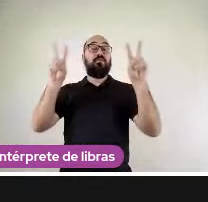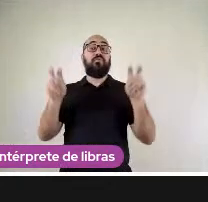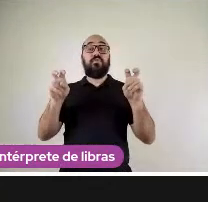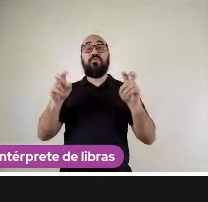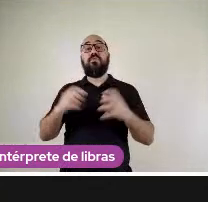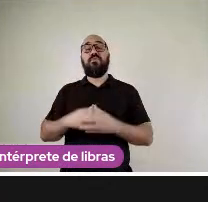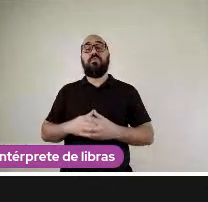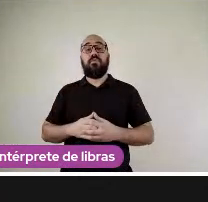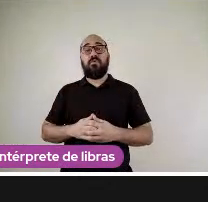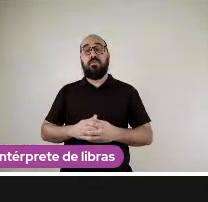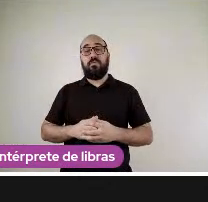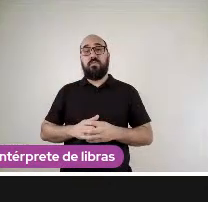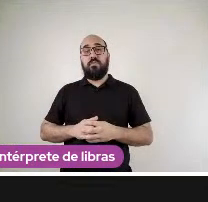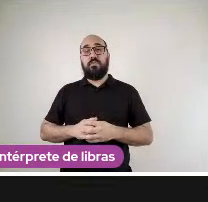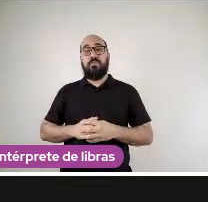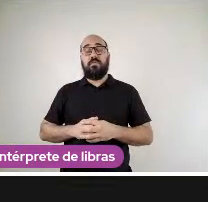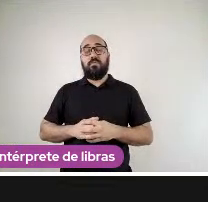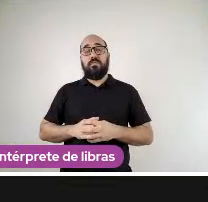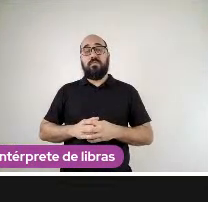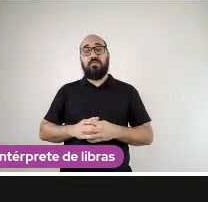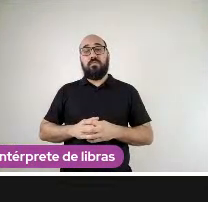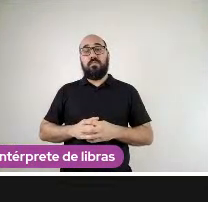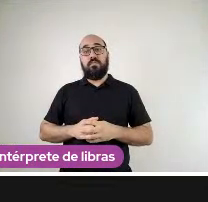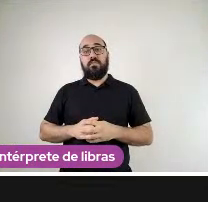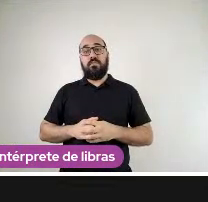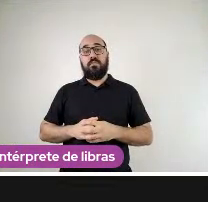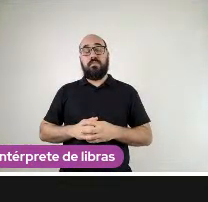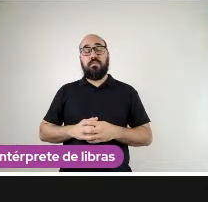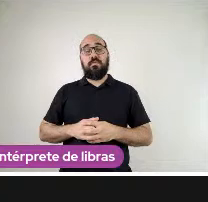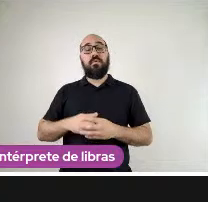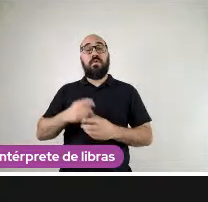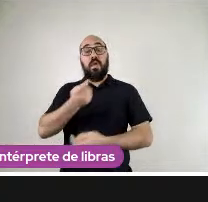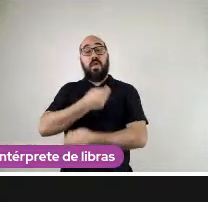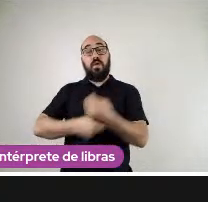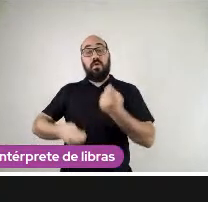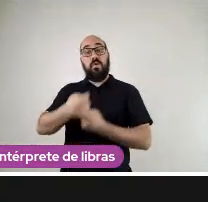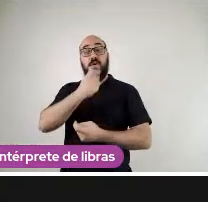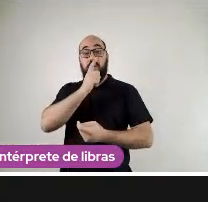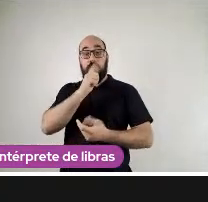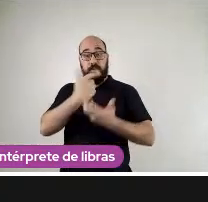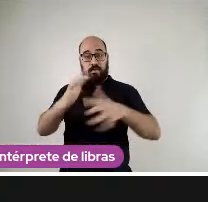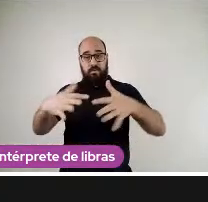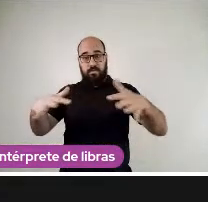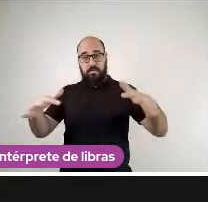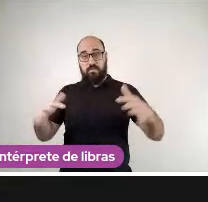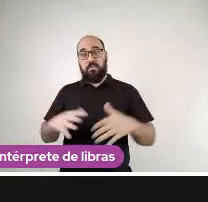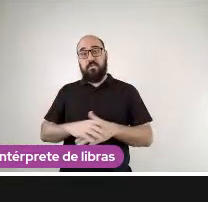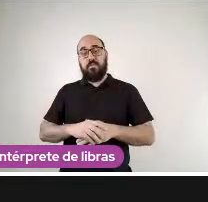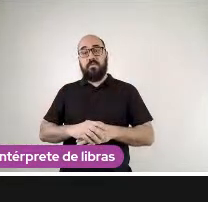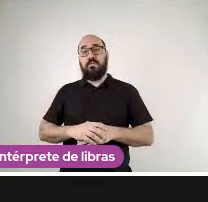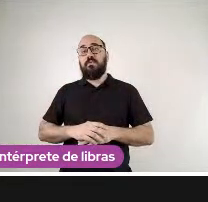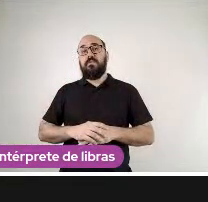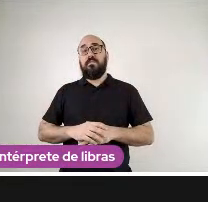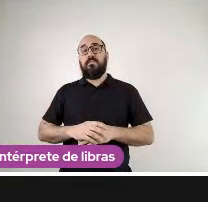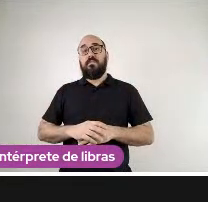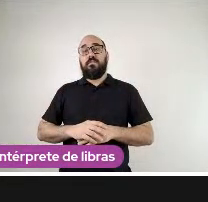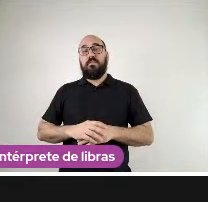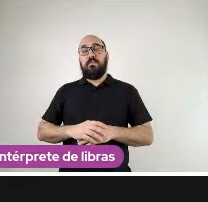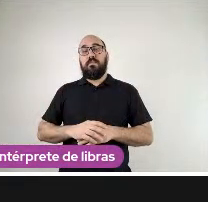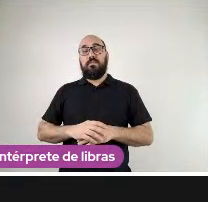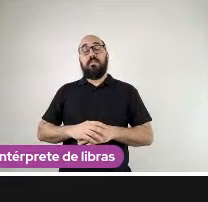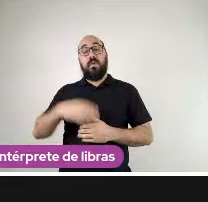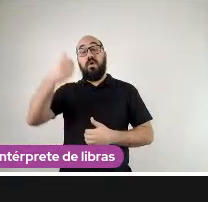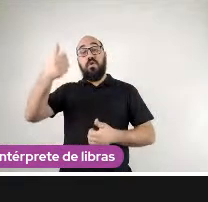diferentes proyectos de conservación ayudan a generar esa economía oceánica sostenible